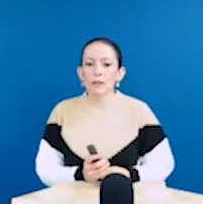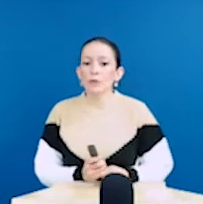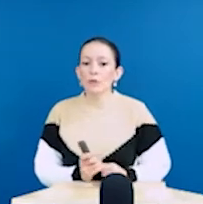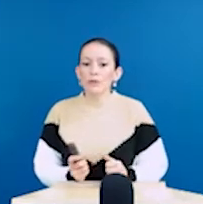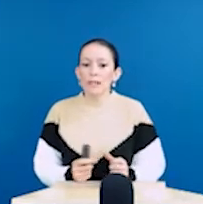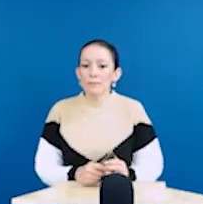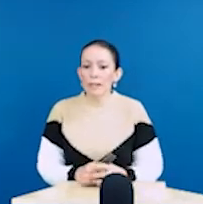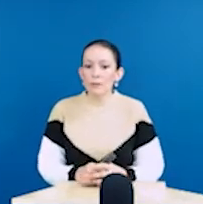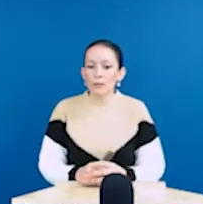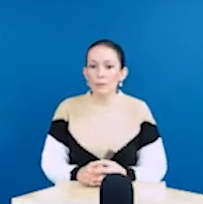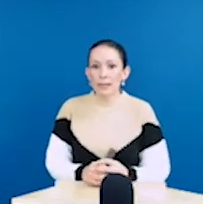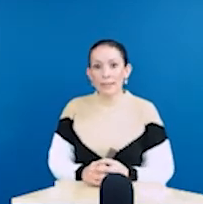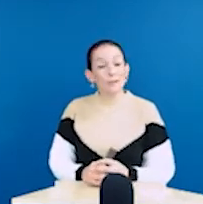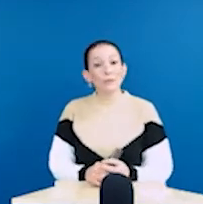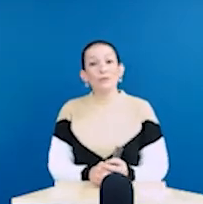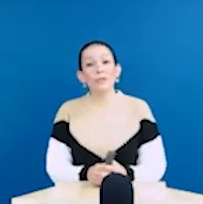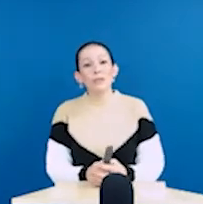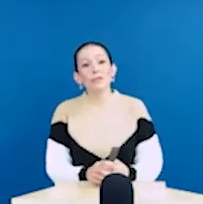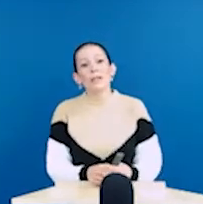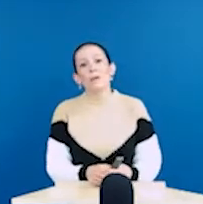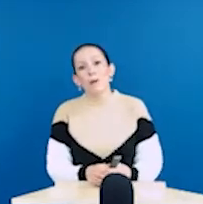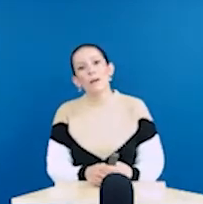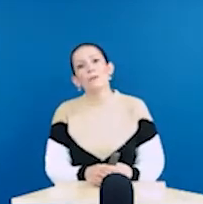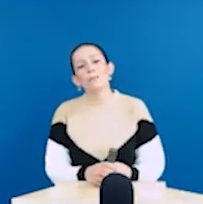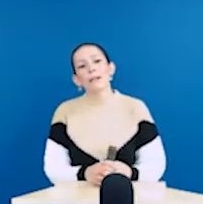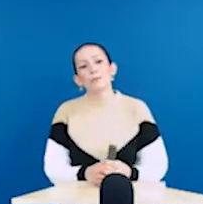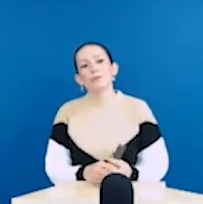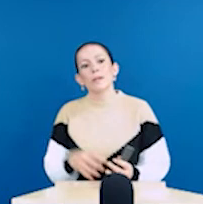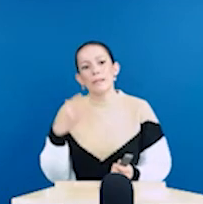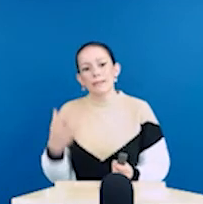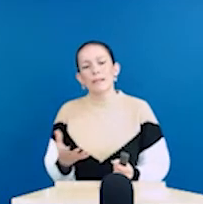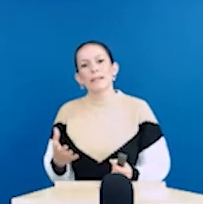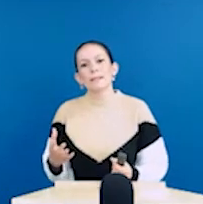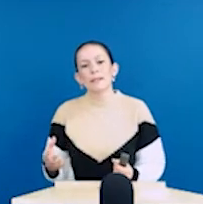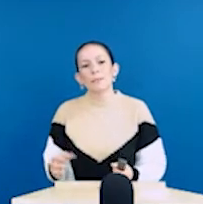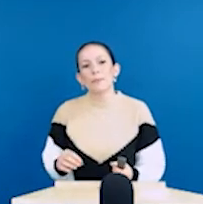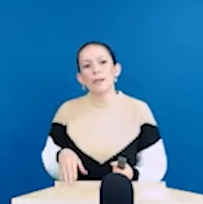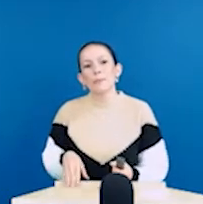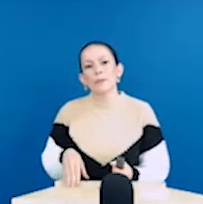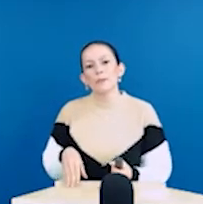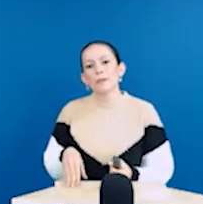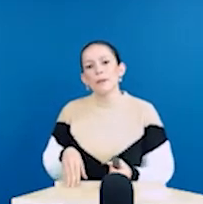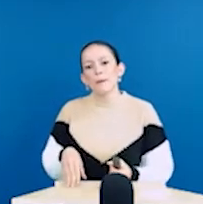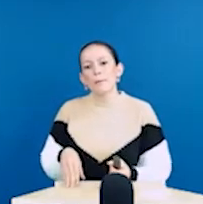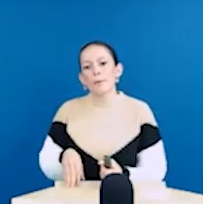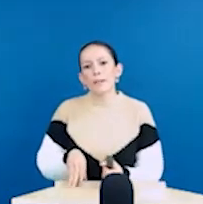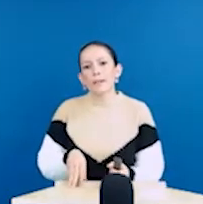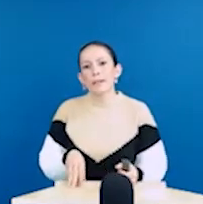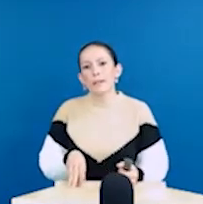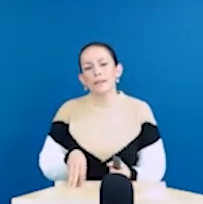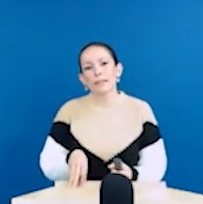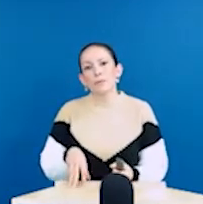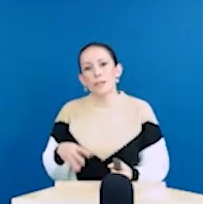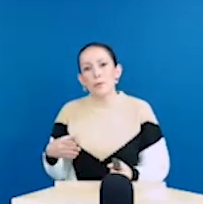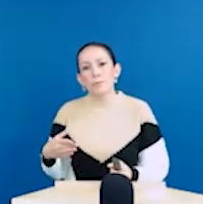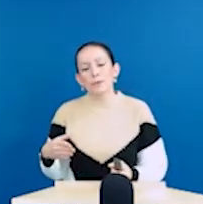Desafortunadamente, los dorsos de las manos y los pliegues no son sitios adecuados para nosotros administrar este tipo de medicamentos